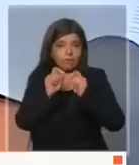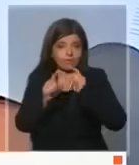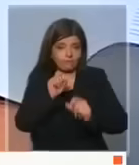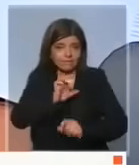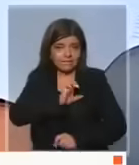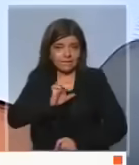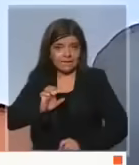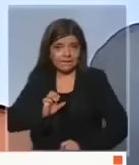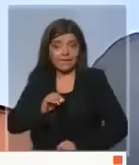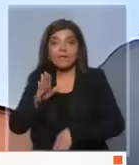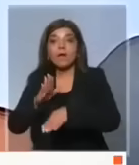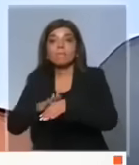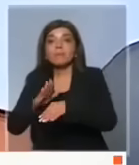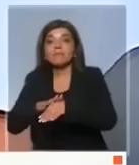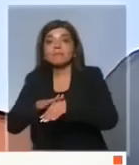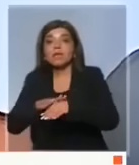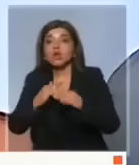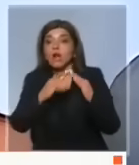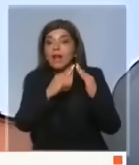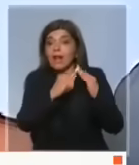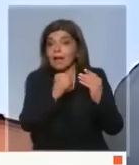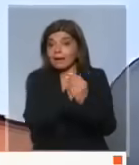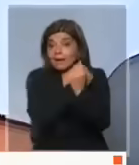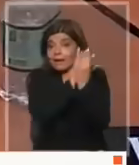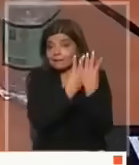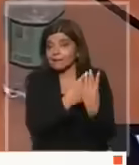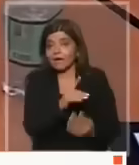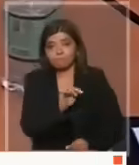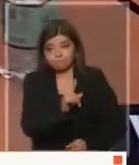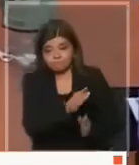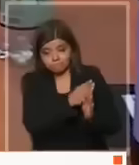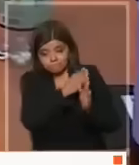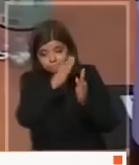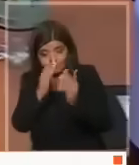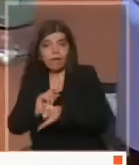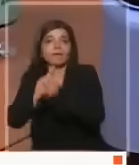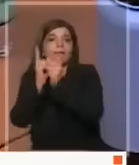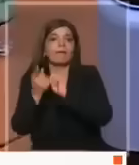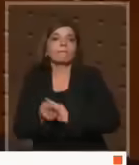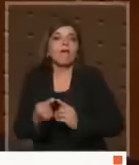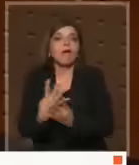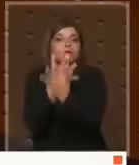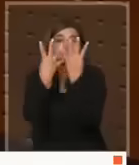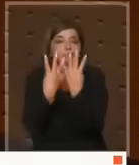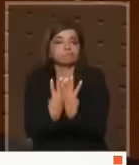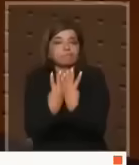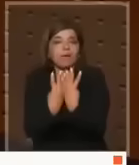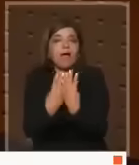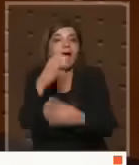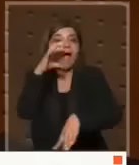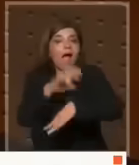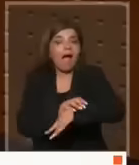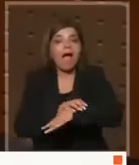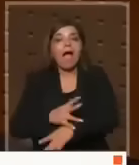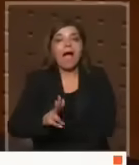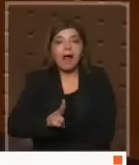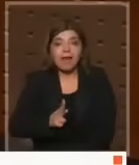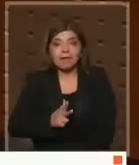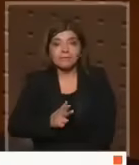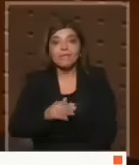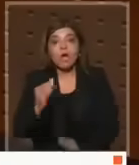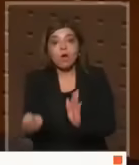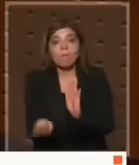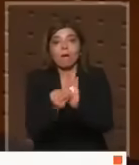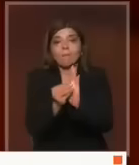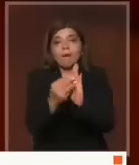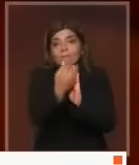pidieron revocar el arresto domiciliario total que Barriga cumple desde enero y cambiarlo por prisión preventiva. Por ello, entregaron nuevos antecedentes para acreditar el